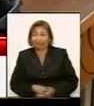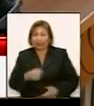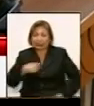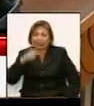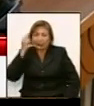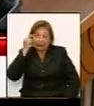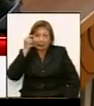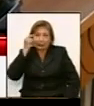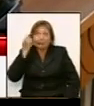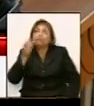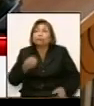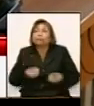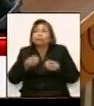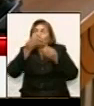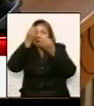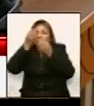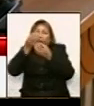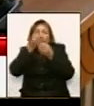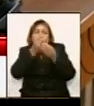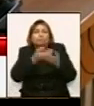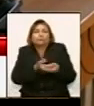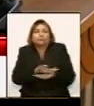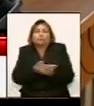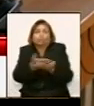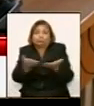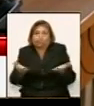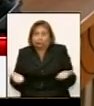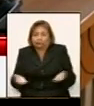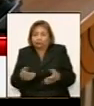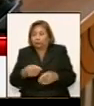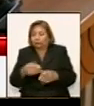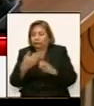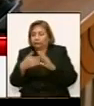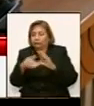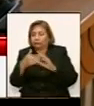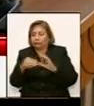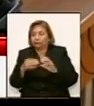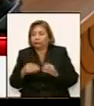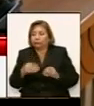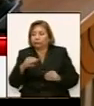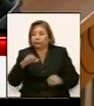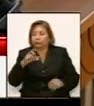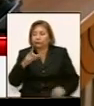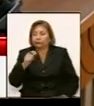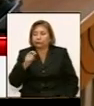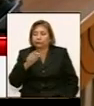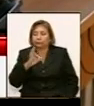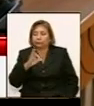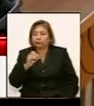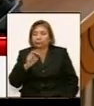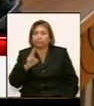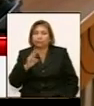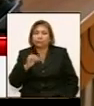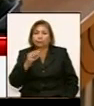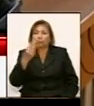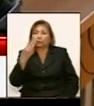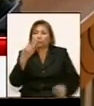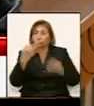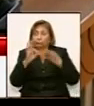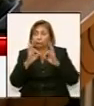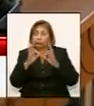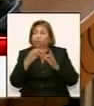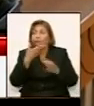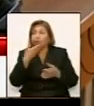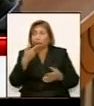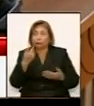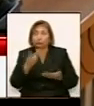poco sobre toda la información que estamos brindando en estas plataformas y las plataformas que usamos como Facebook son las mejores